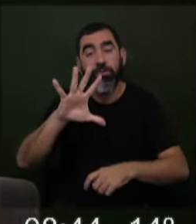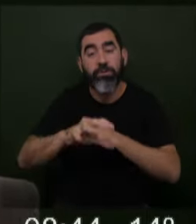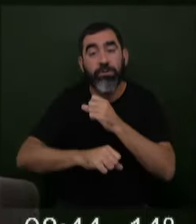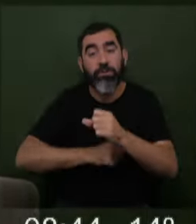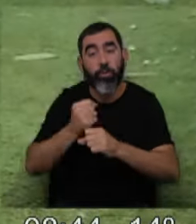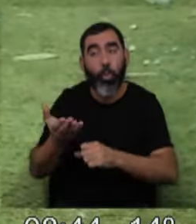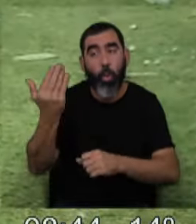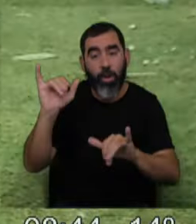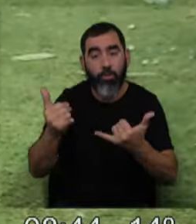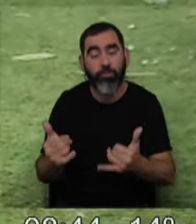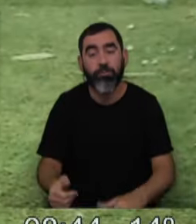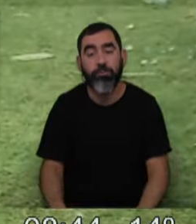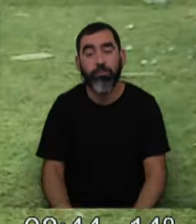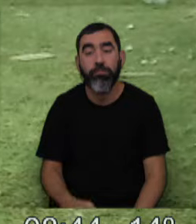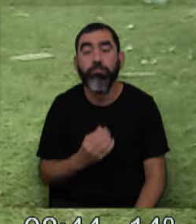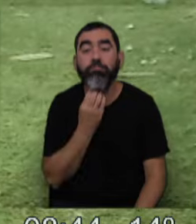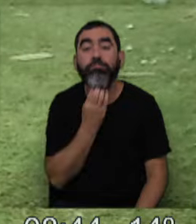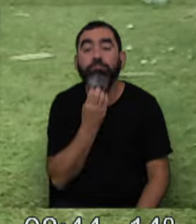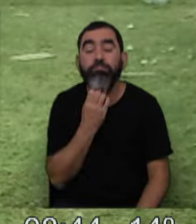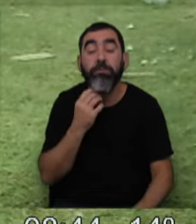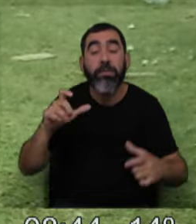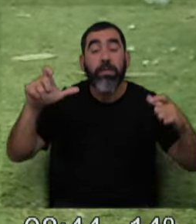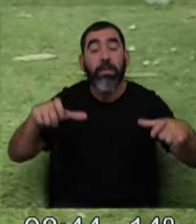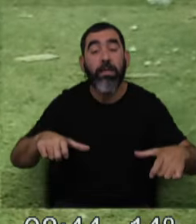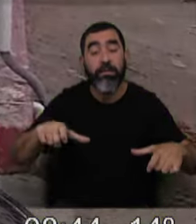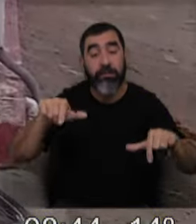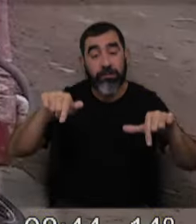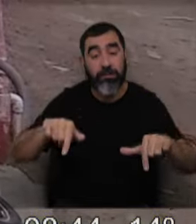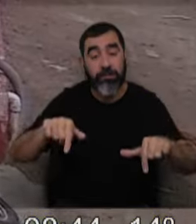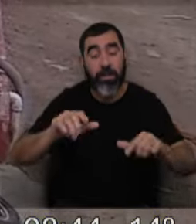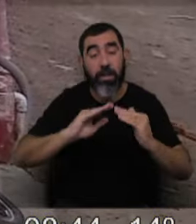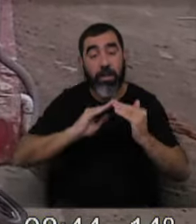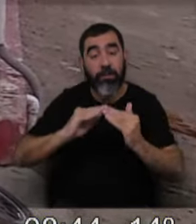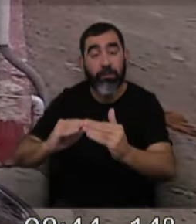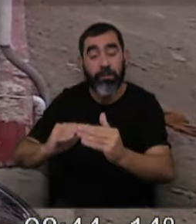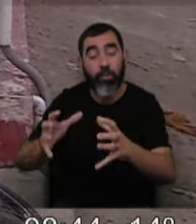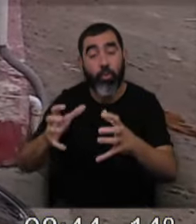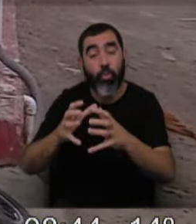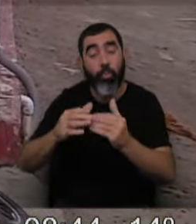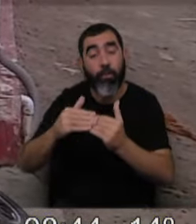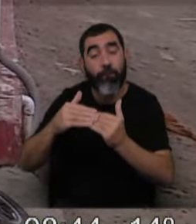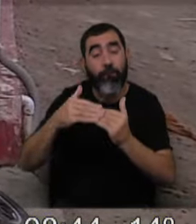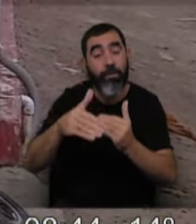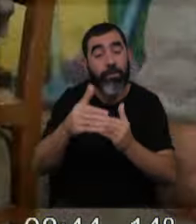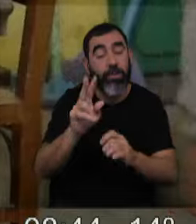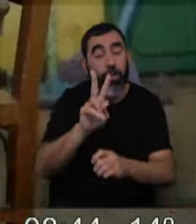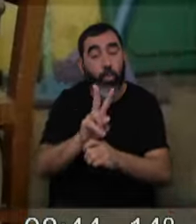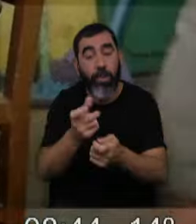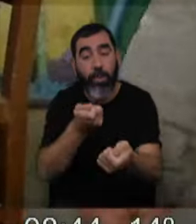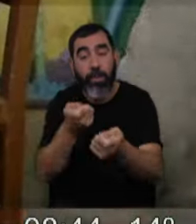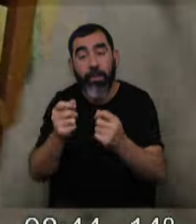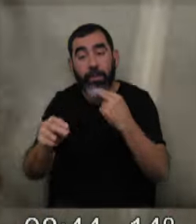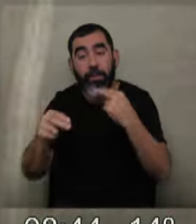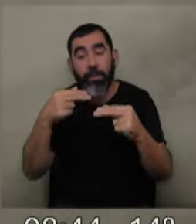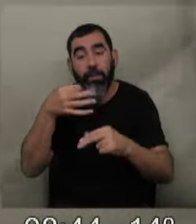vemos. En la cancha de Nuestra Señora de Rosario, en Unidad Casavalle, un grupo de vecinas y vecinos cuidan y gestionan un